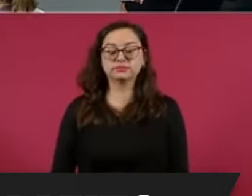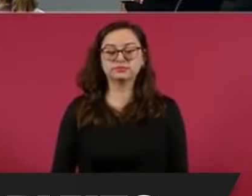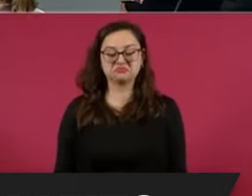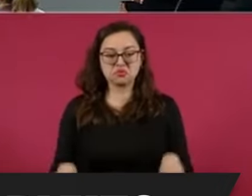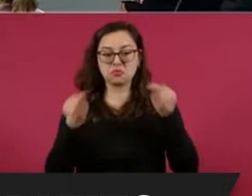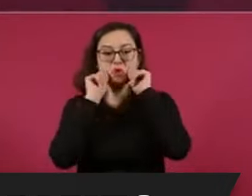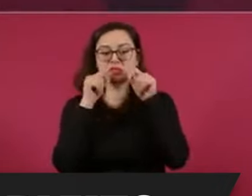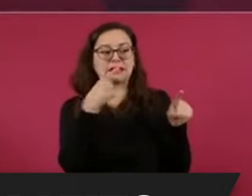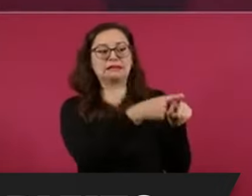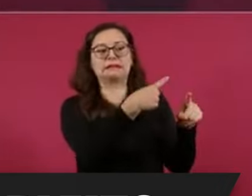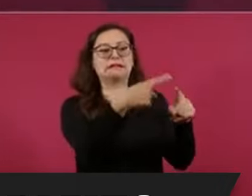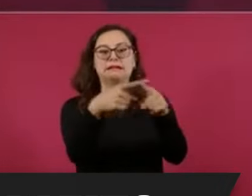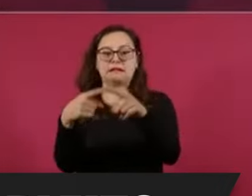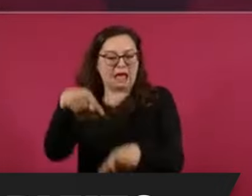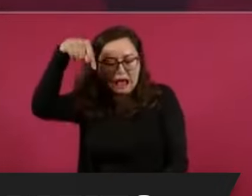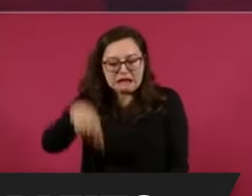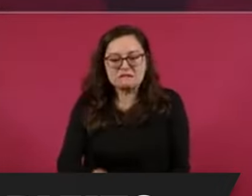sea quien sea.